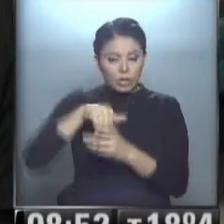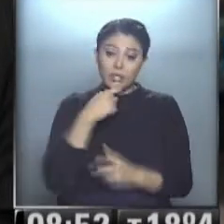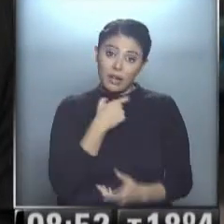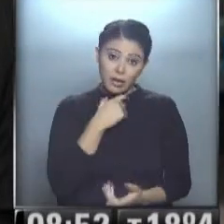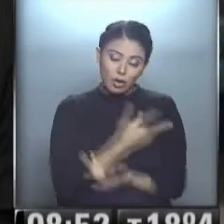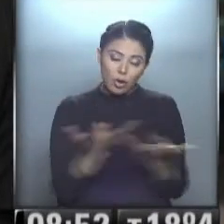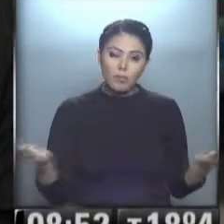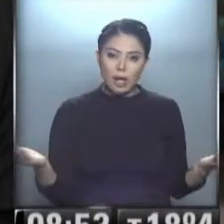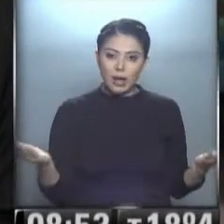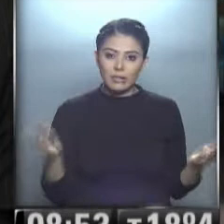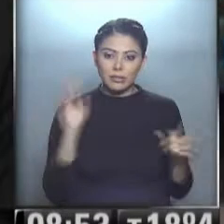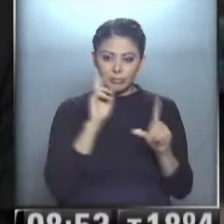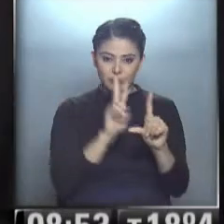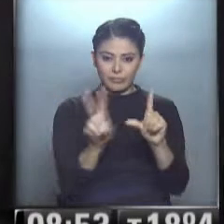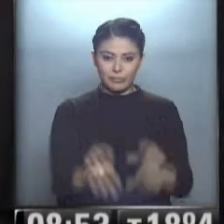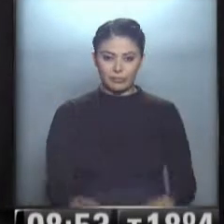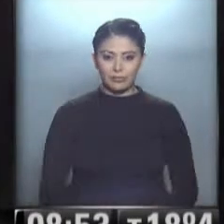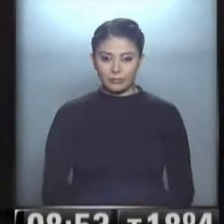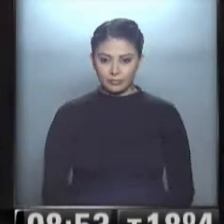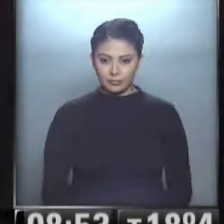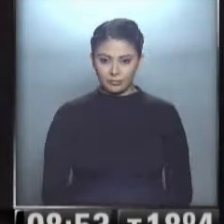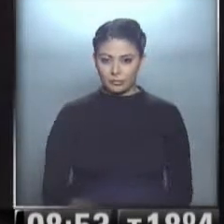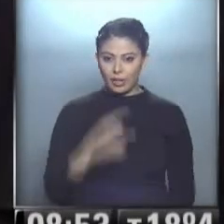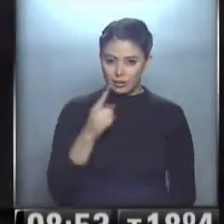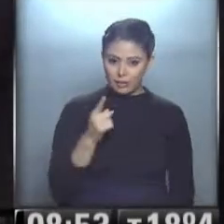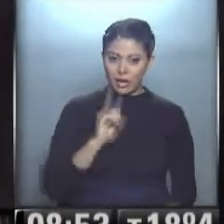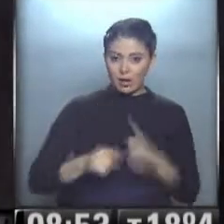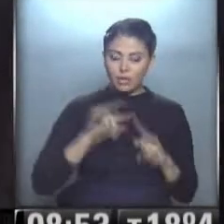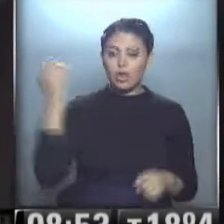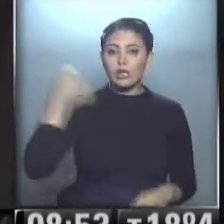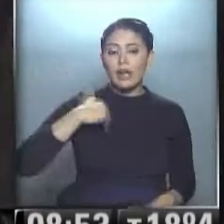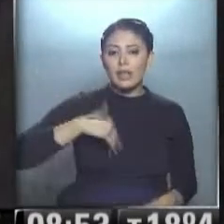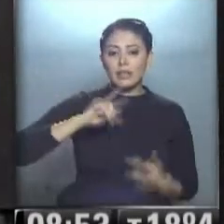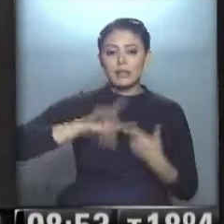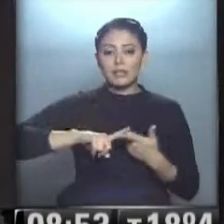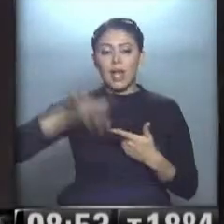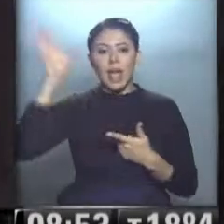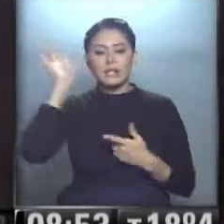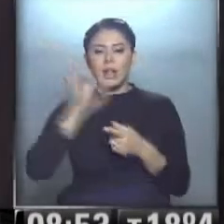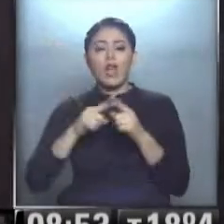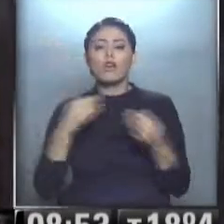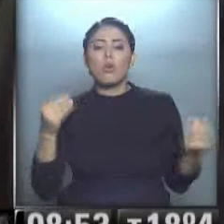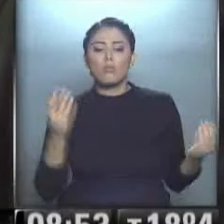parece compartimos las siguientes notas. ¿Cómo están las relaciones entre Argentina e Italia?